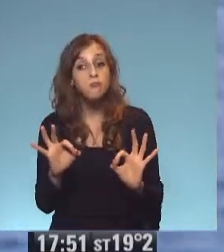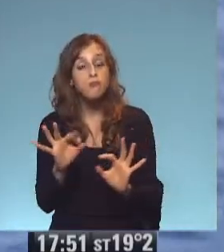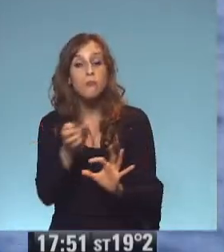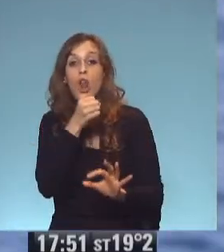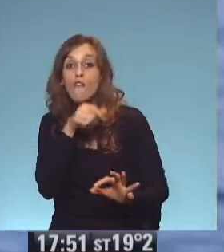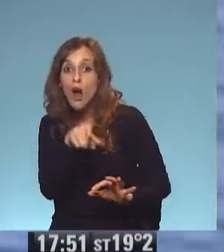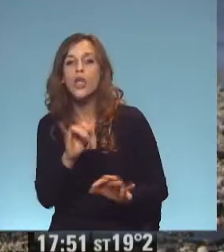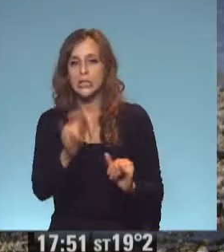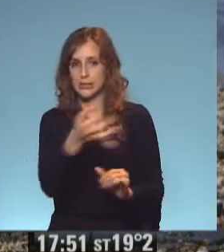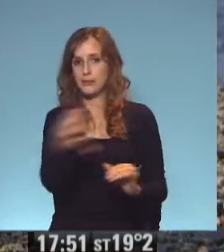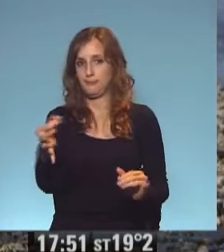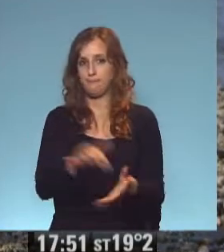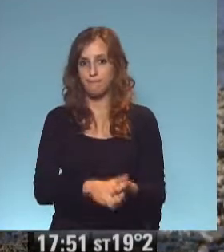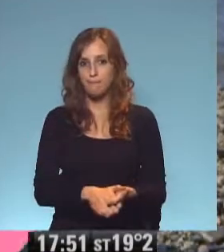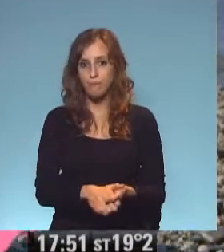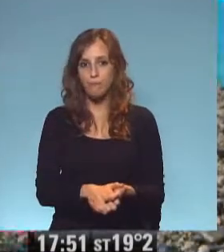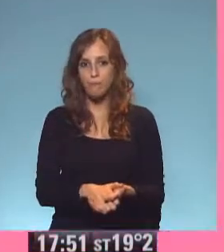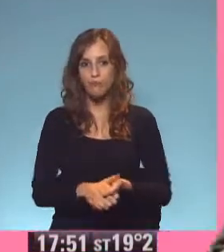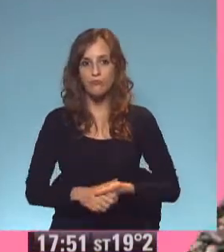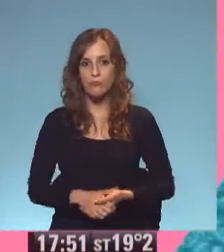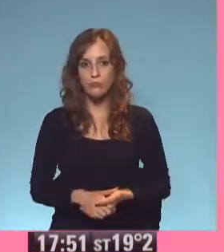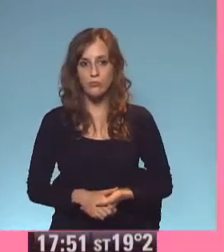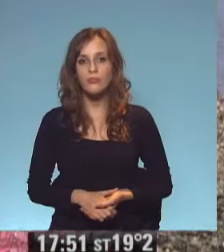las cosas y ya no. Perfecto. ¿Querés que te ayude?